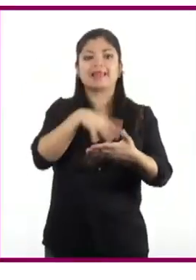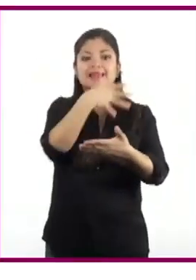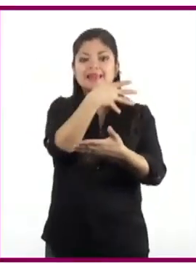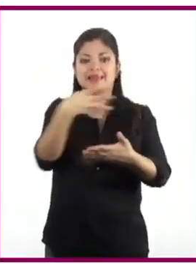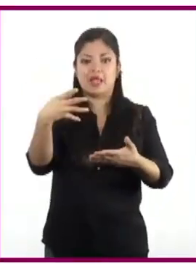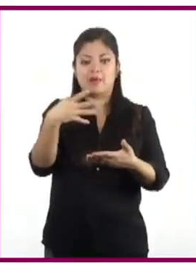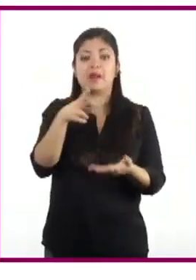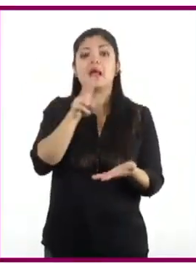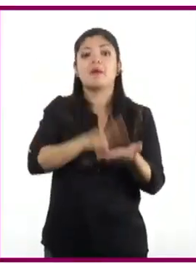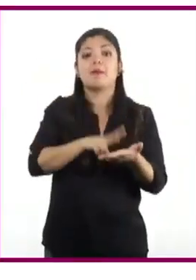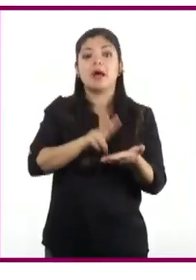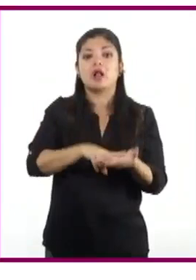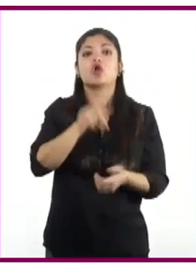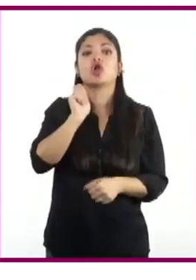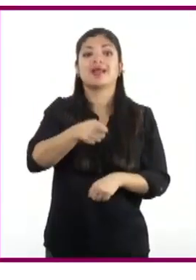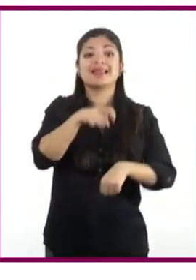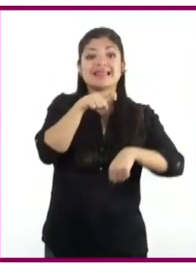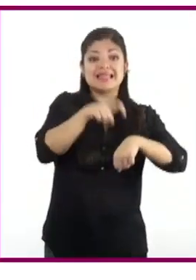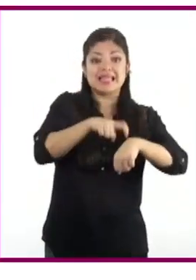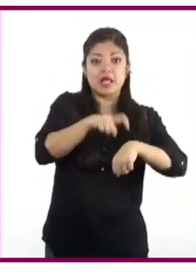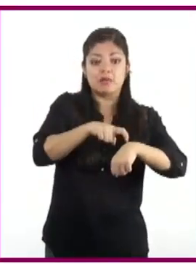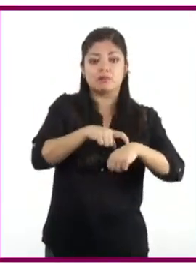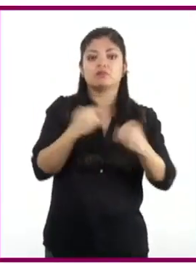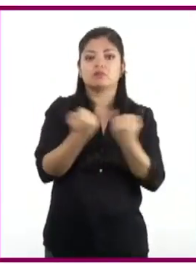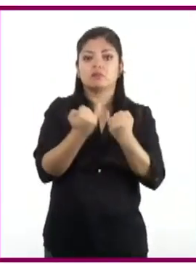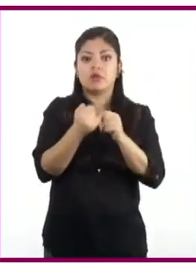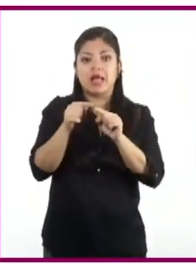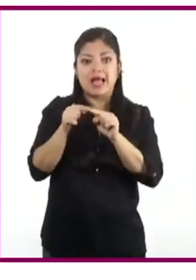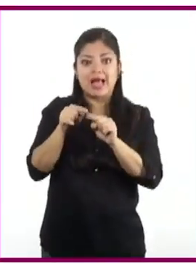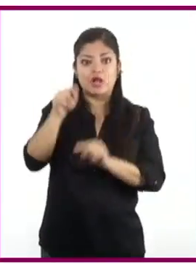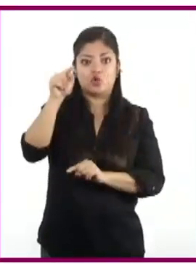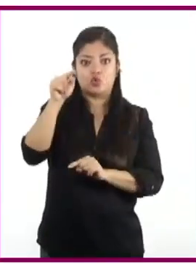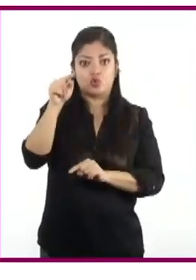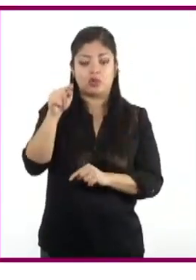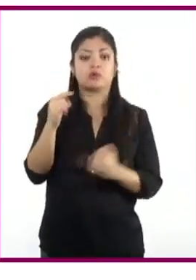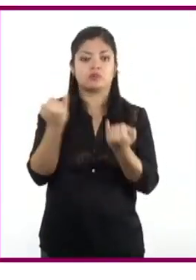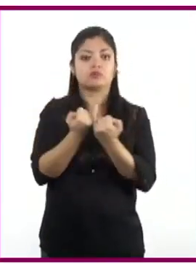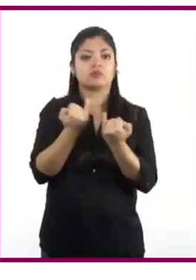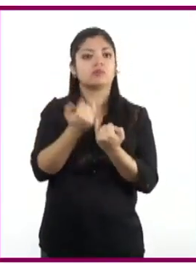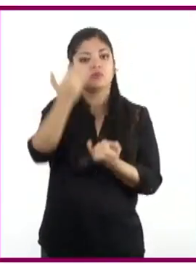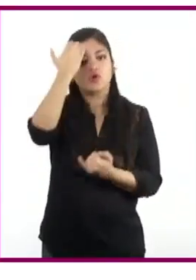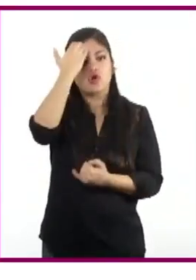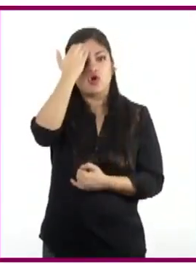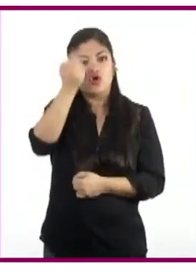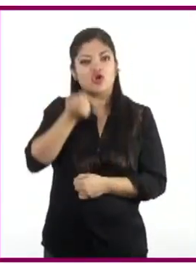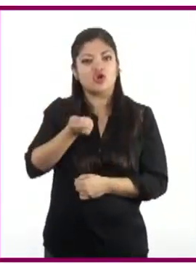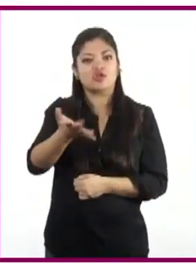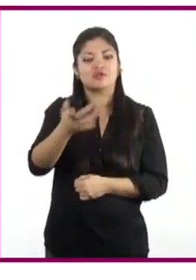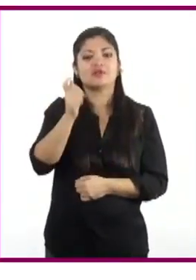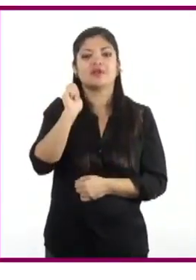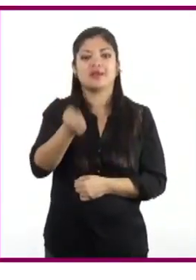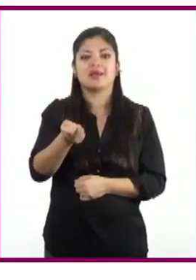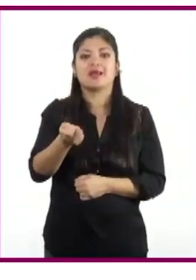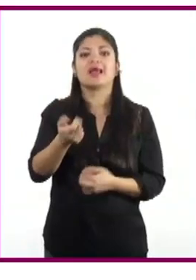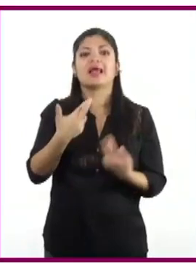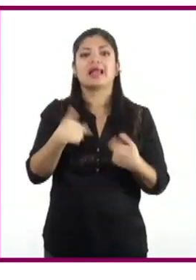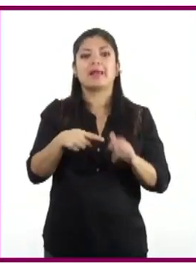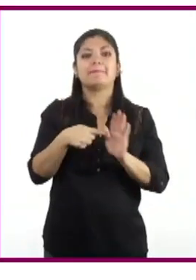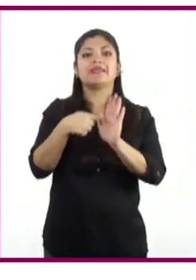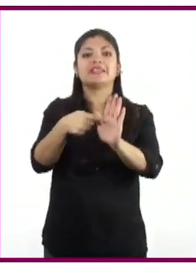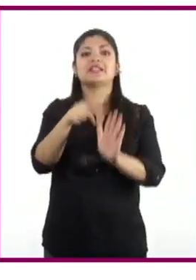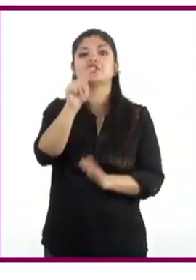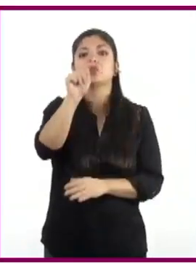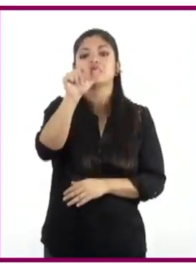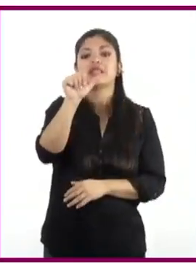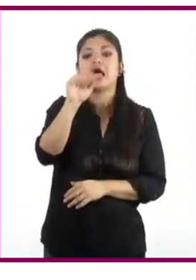organizan los valores del tiempo y la altura, también conocida como la representación tabular